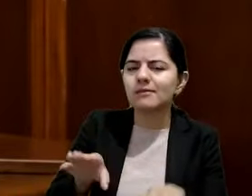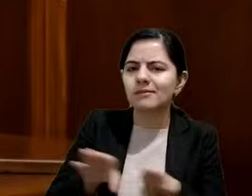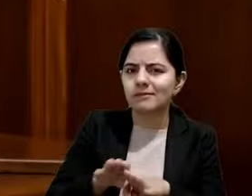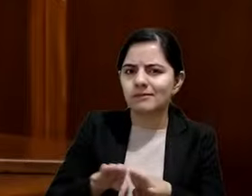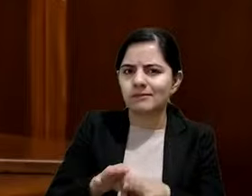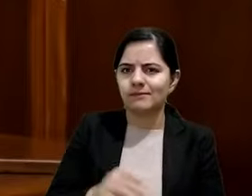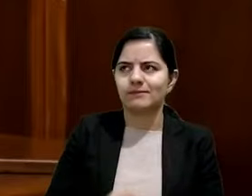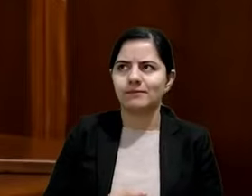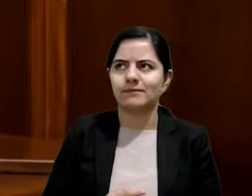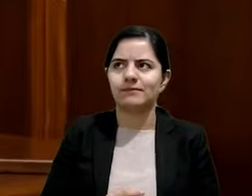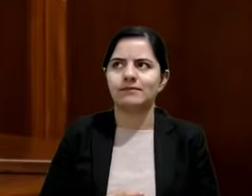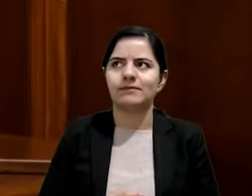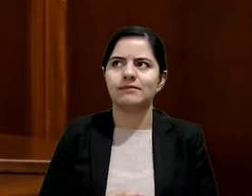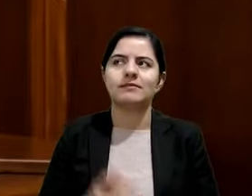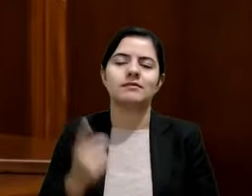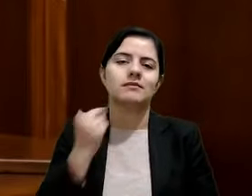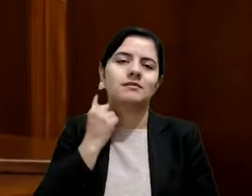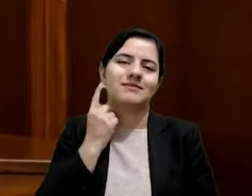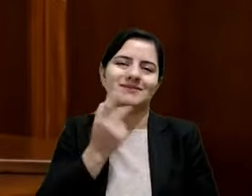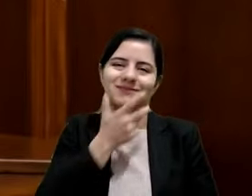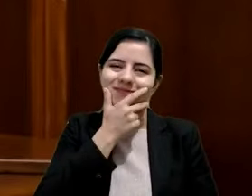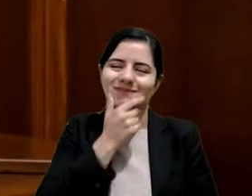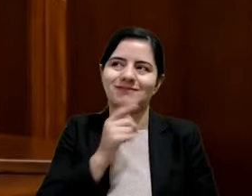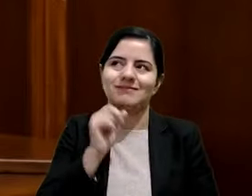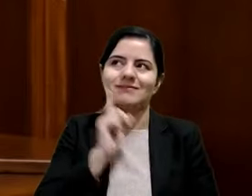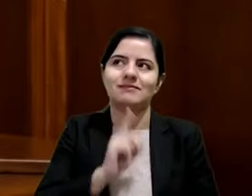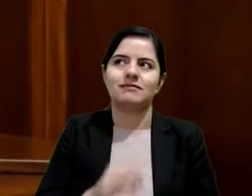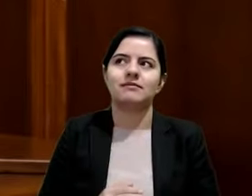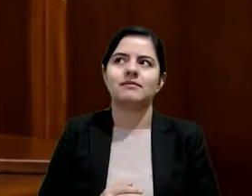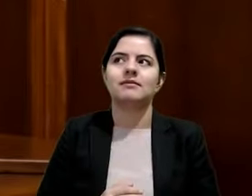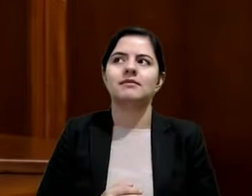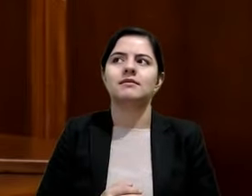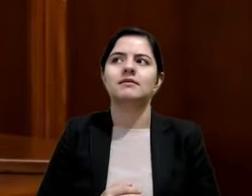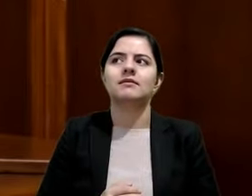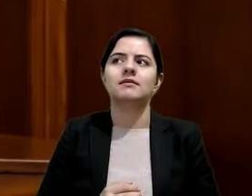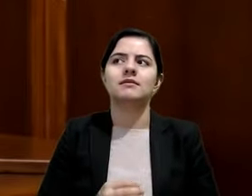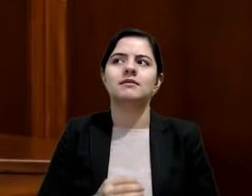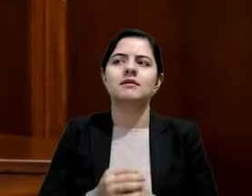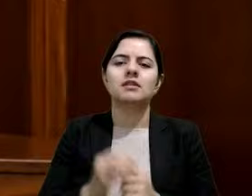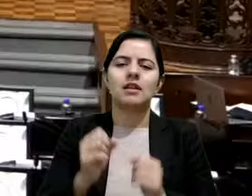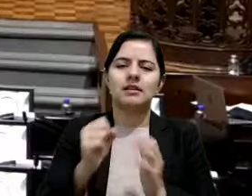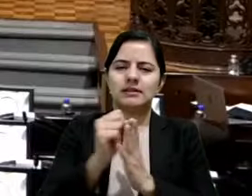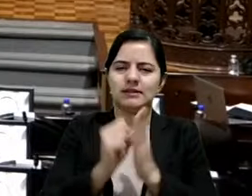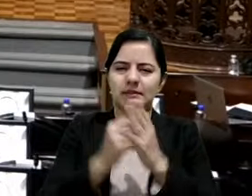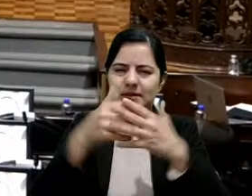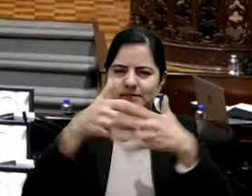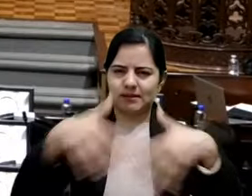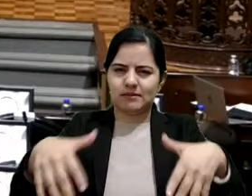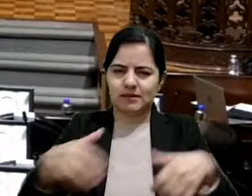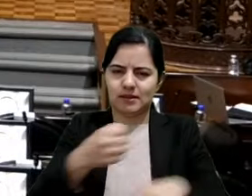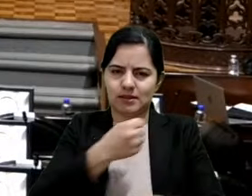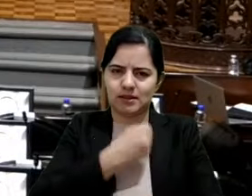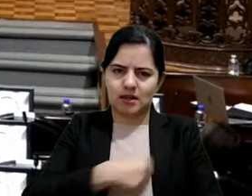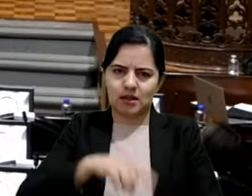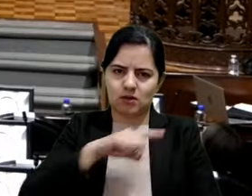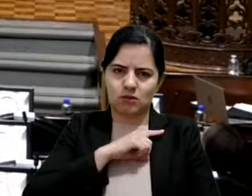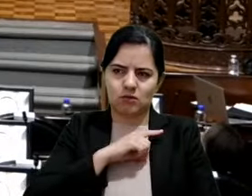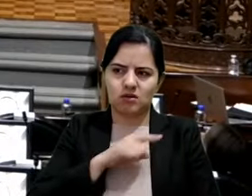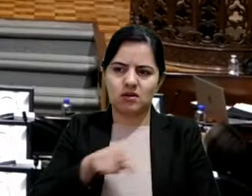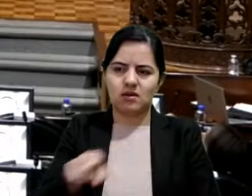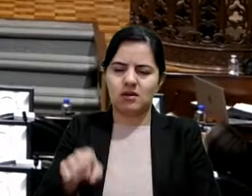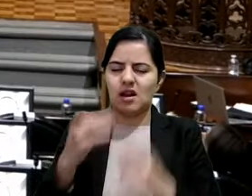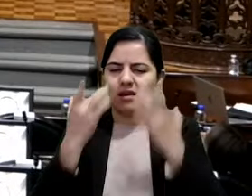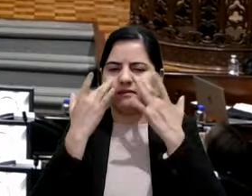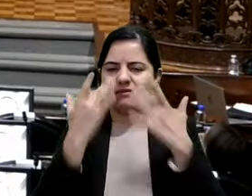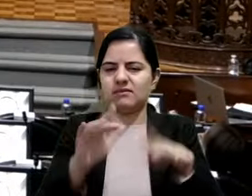diputadas y diputados la realidad del sistema de salud abandonado que encontramos comenzó a cambiar